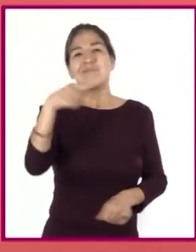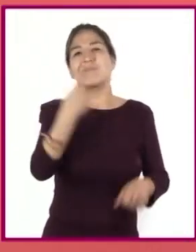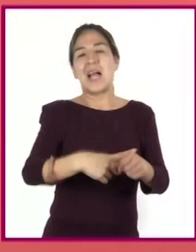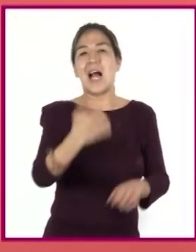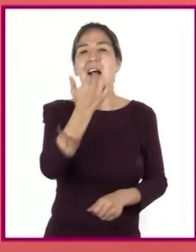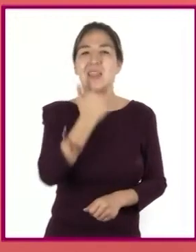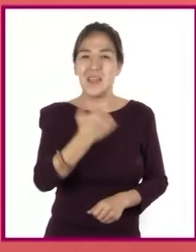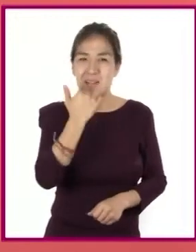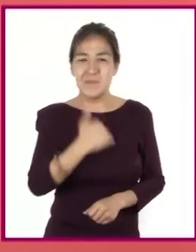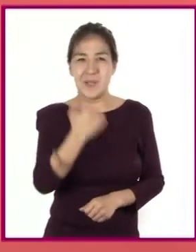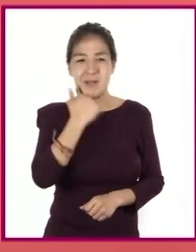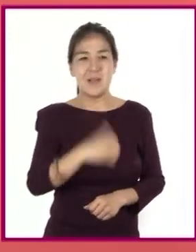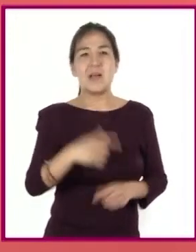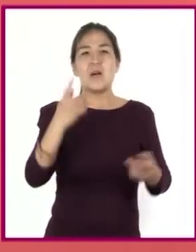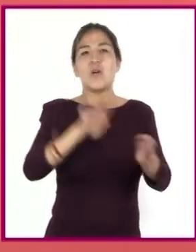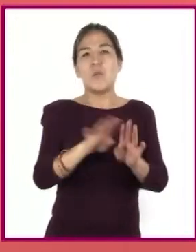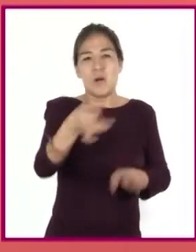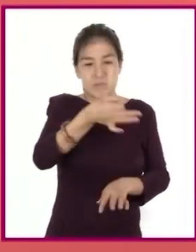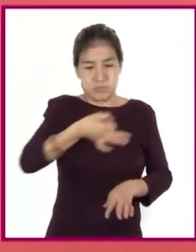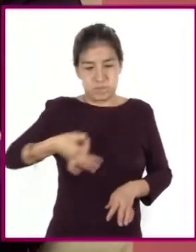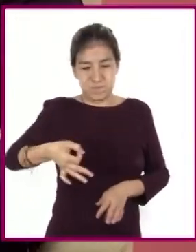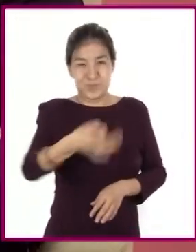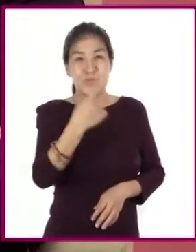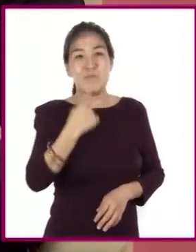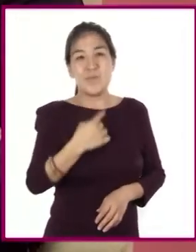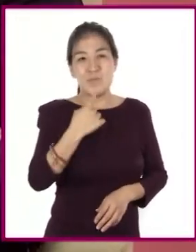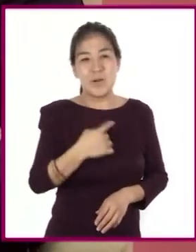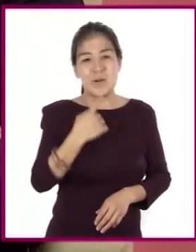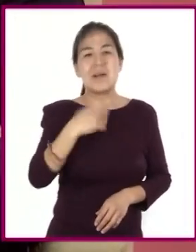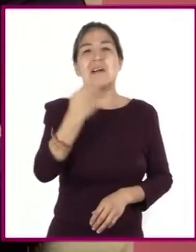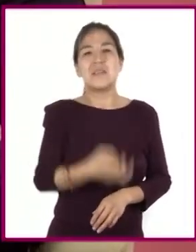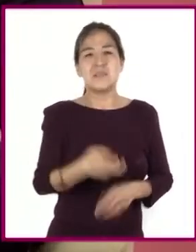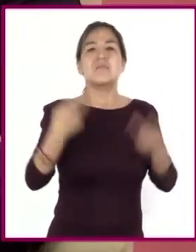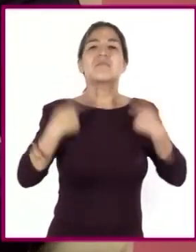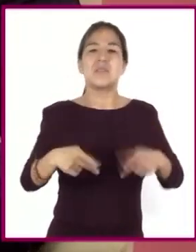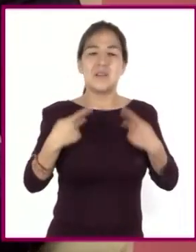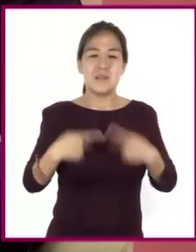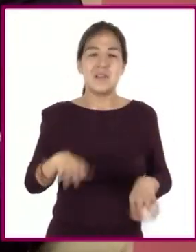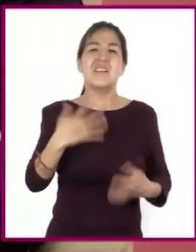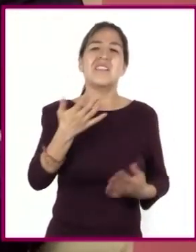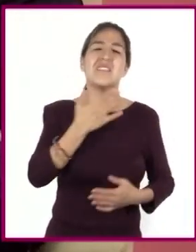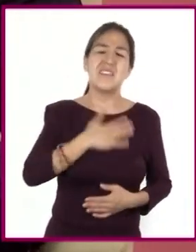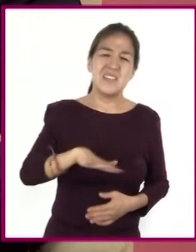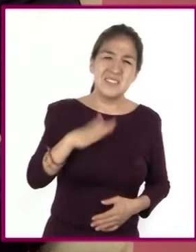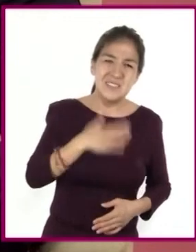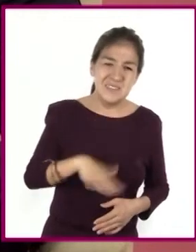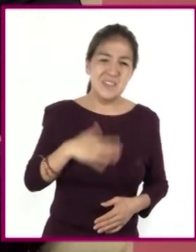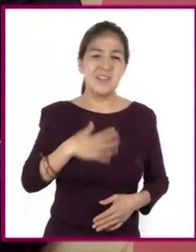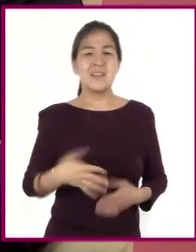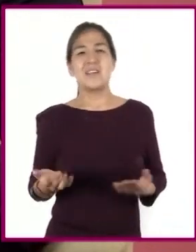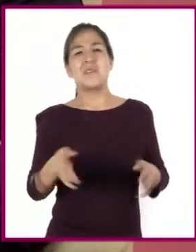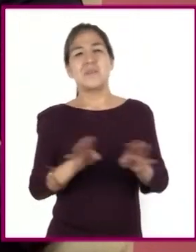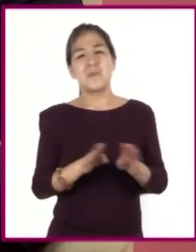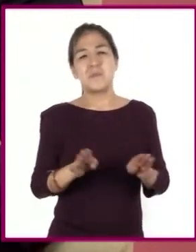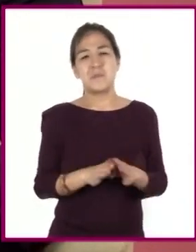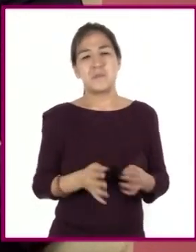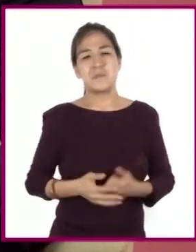falta de producción de glóbulos rojos y por lo tanto una persona puede estar todo el tiempo cansada, puede tener